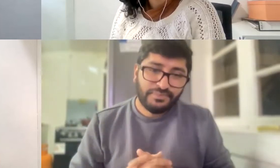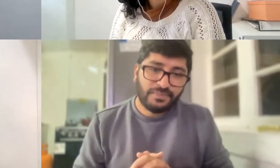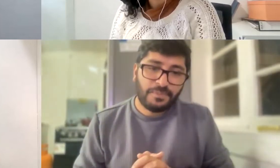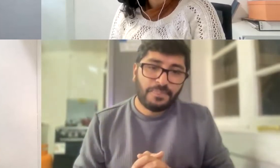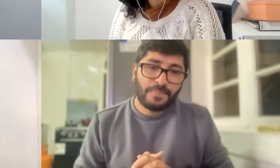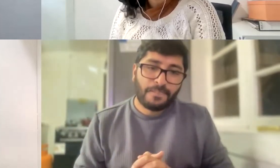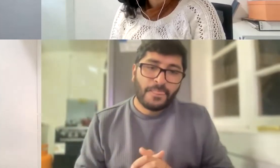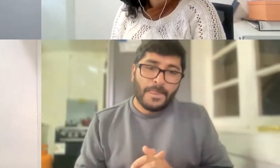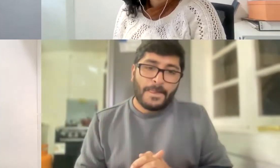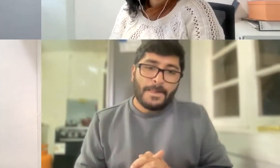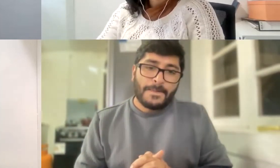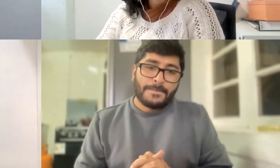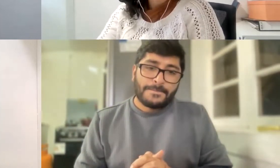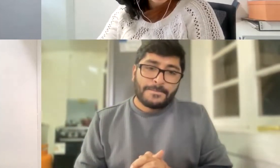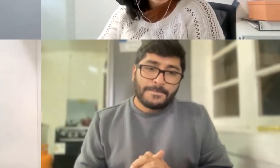comunicación.